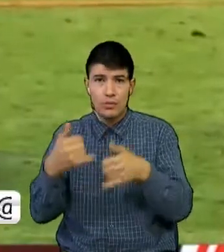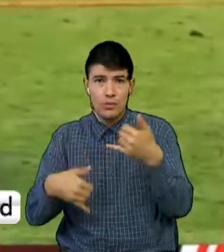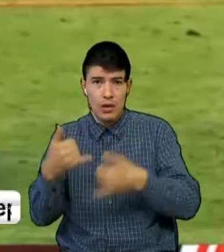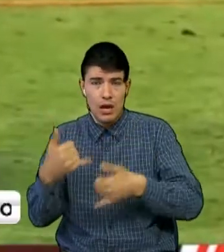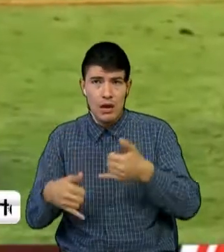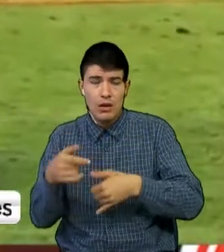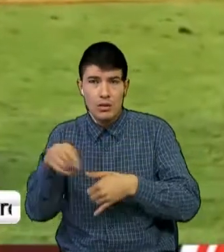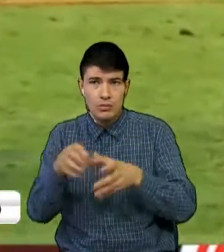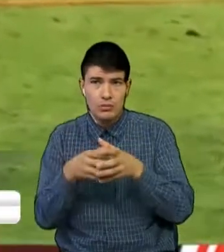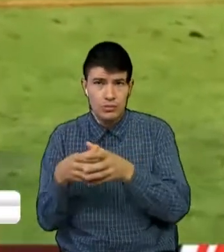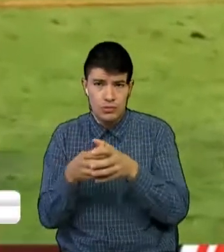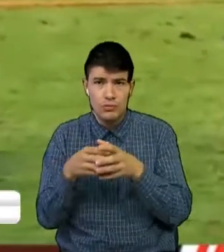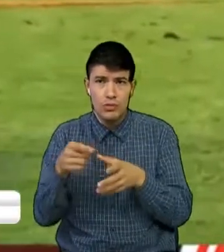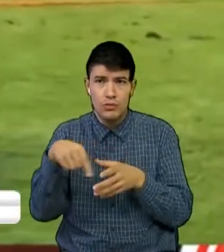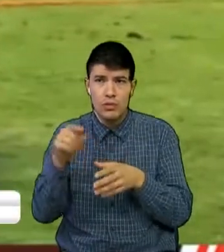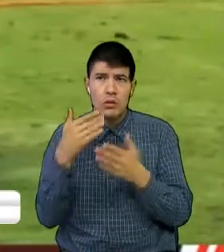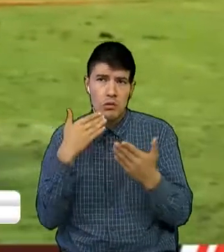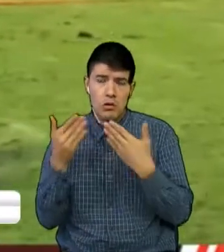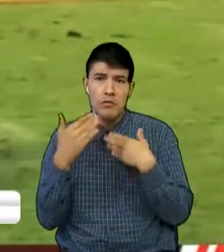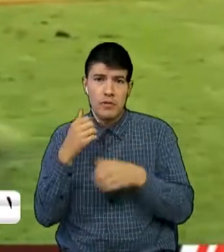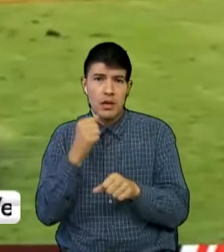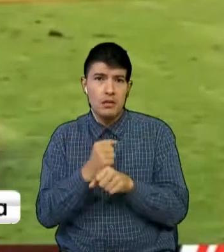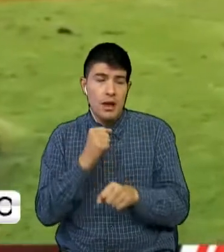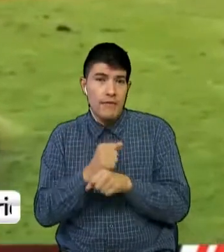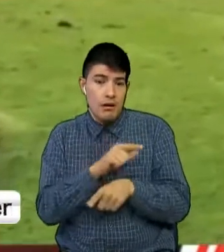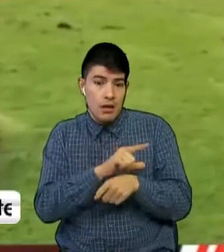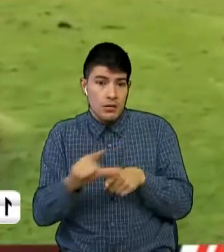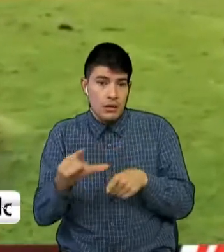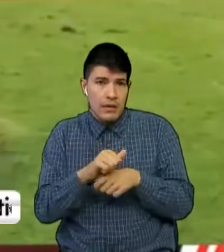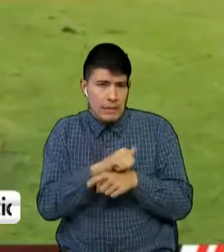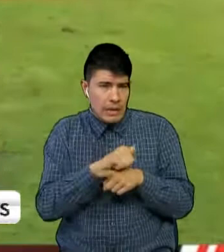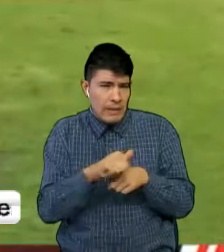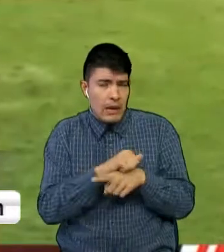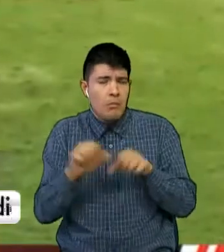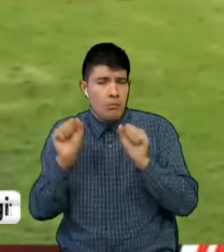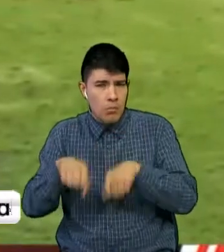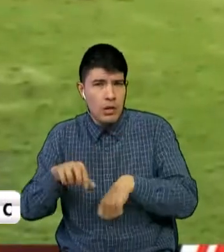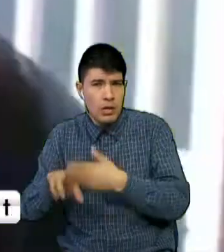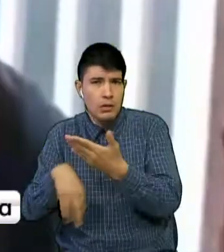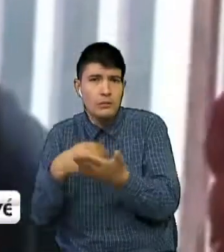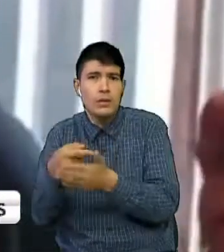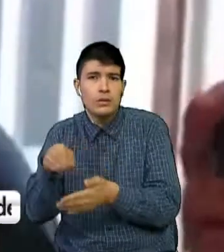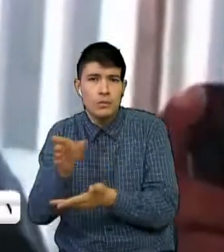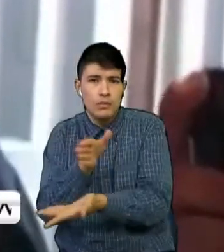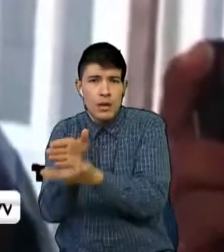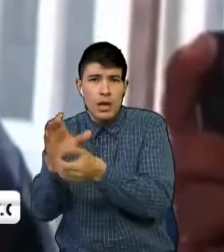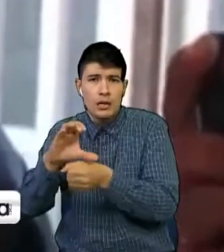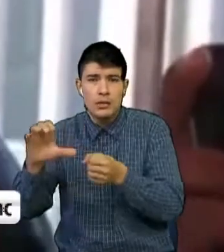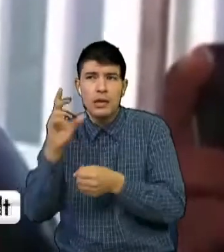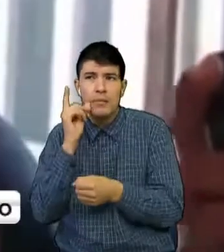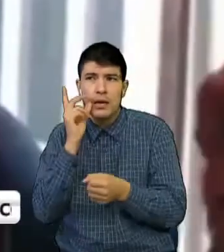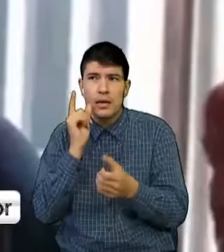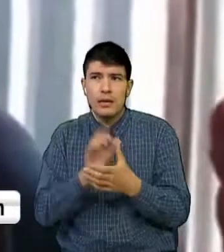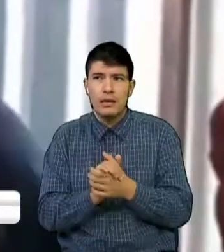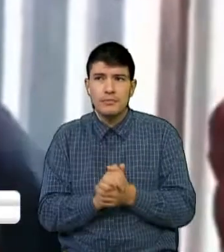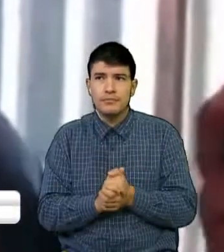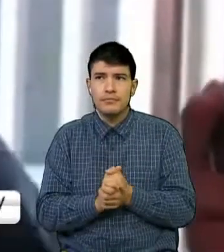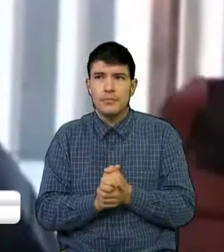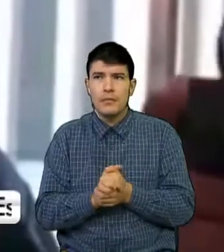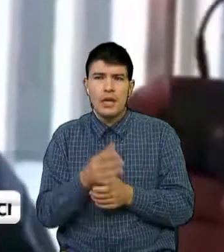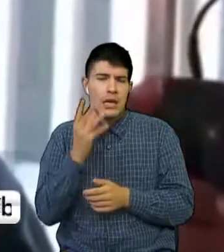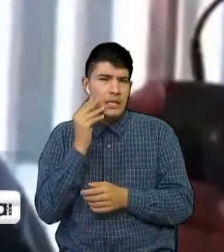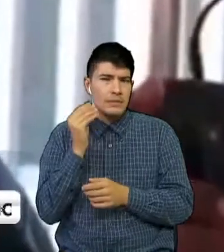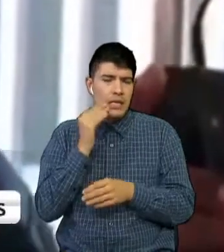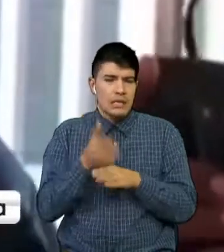cuerpo técnico motilón confían que el trabajo de la semana dejará buenos dividendos en pereira a pesar de la experiencia